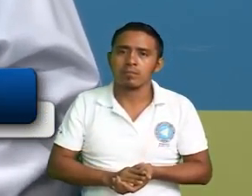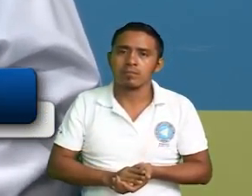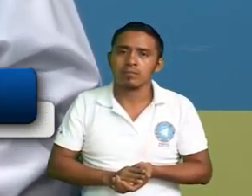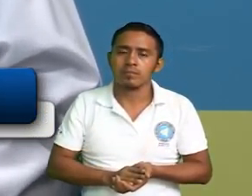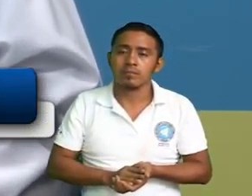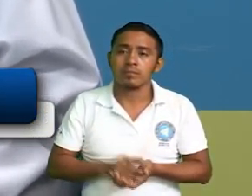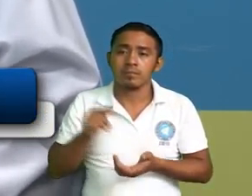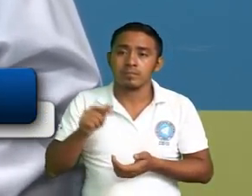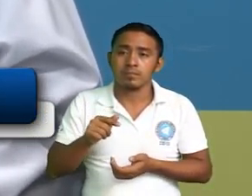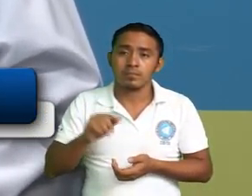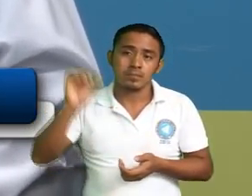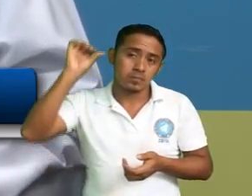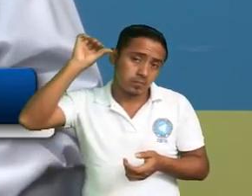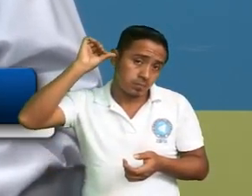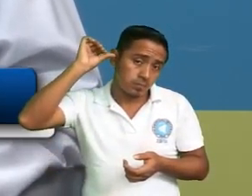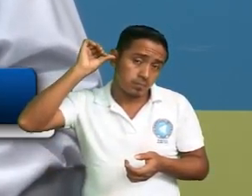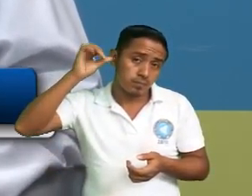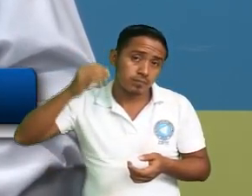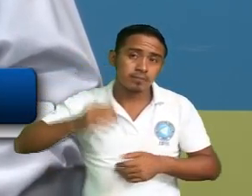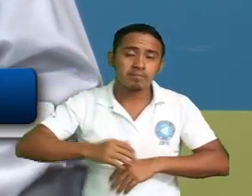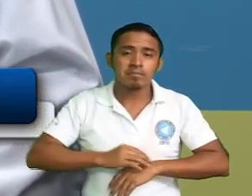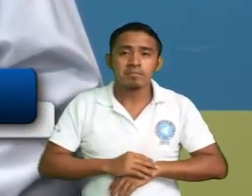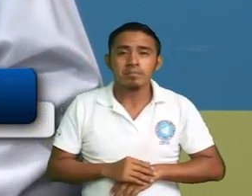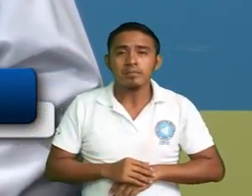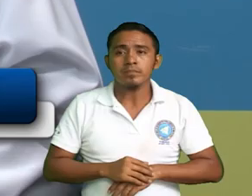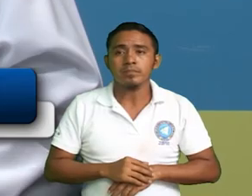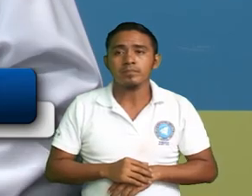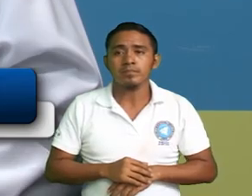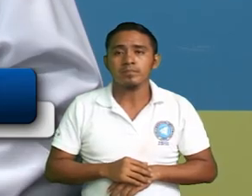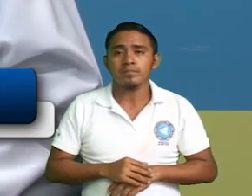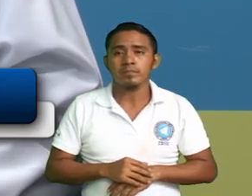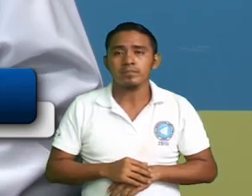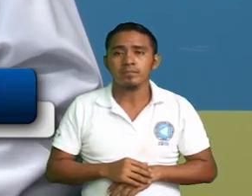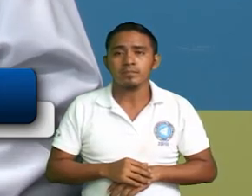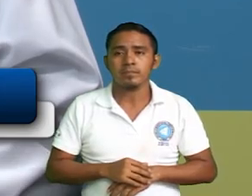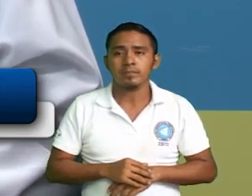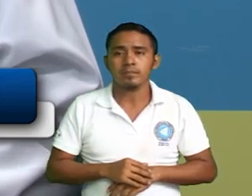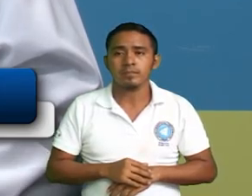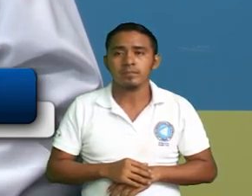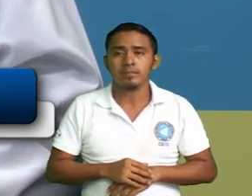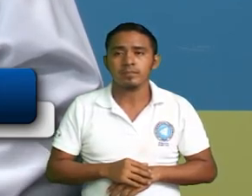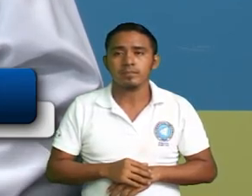lo ideal son gotas que lleven